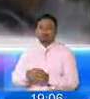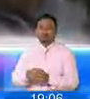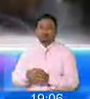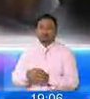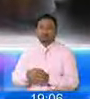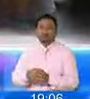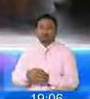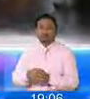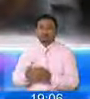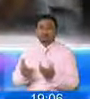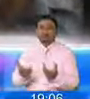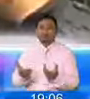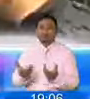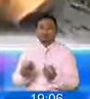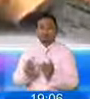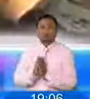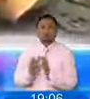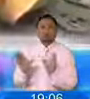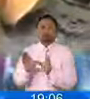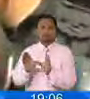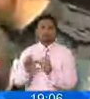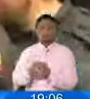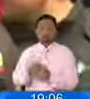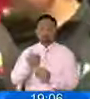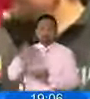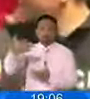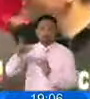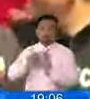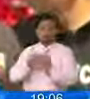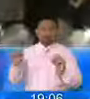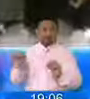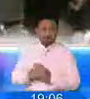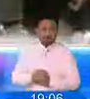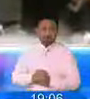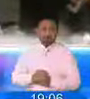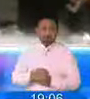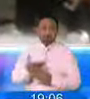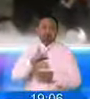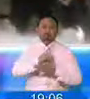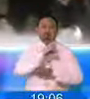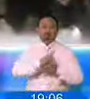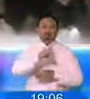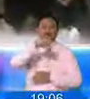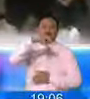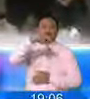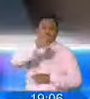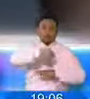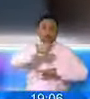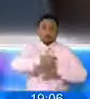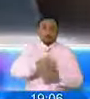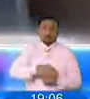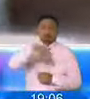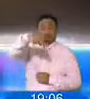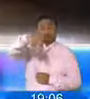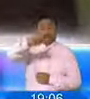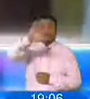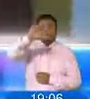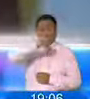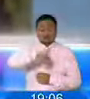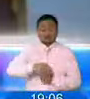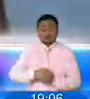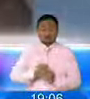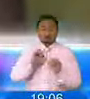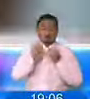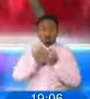apoliticismo. Nosotros no lo estamos pidiendo. Por su parte, el delegado del CNE Guayas, Marlon Lanata, negó que se trate de una acción deliberada del